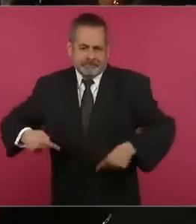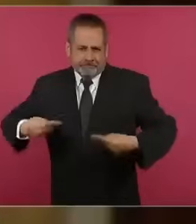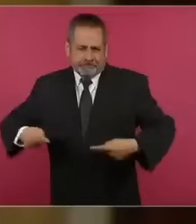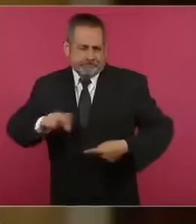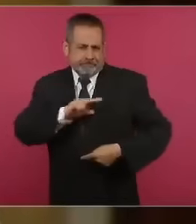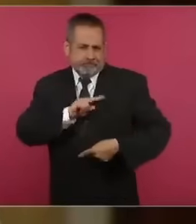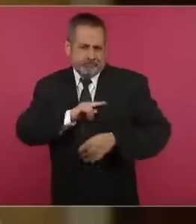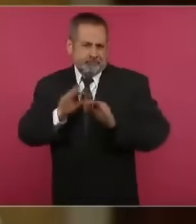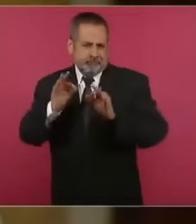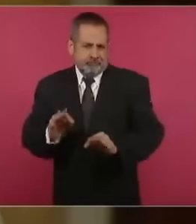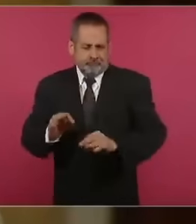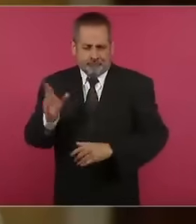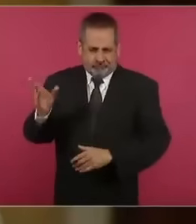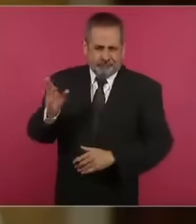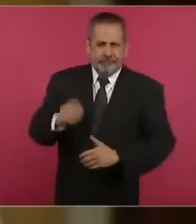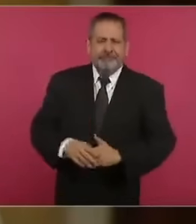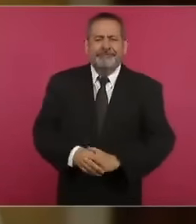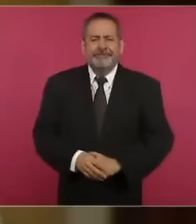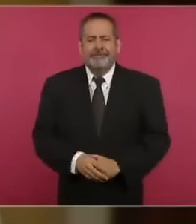especiales.